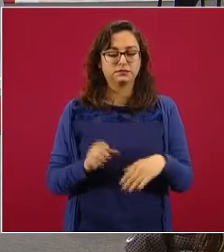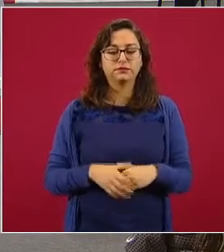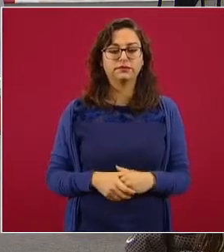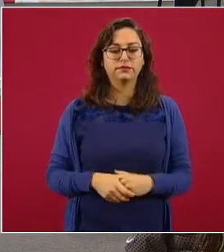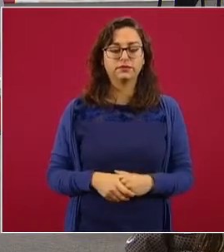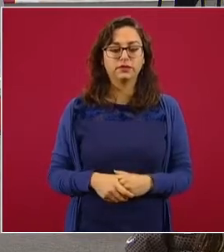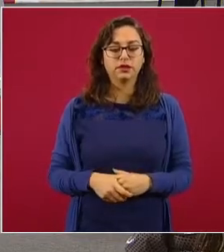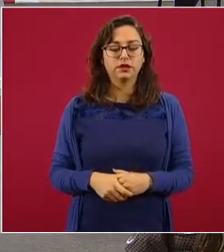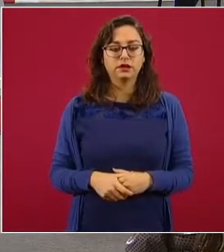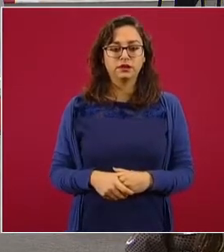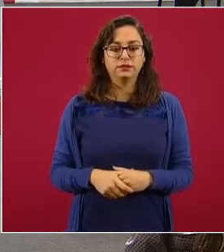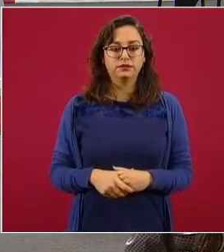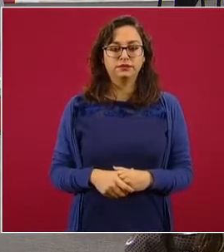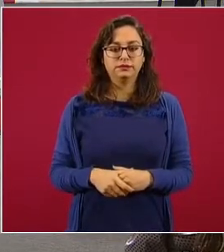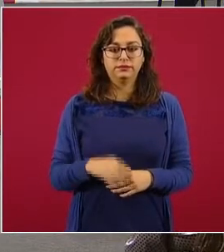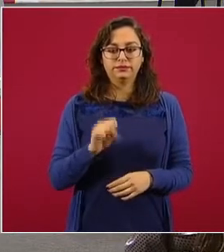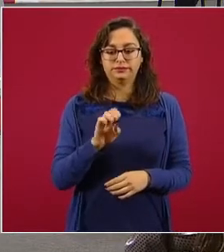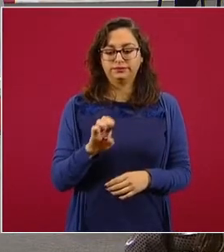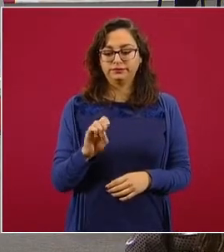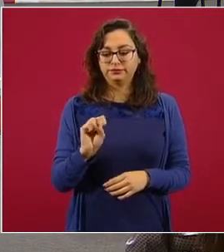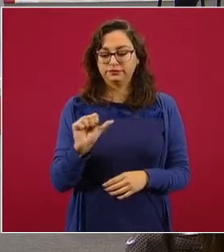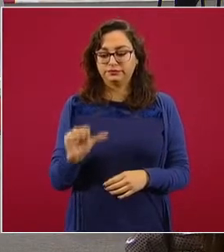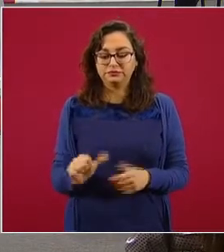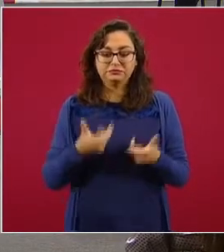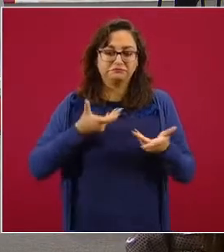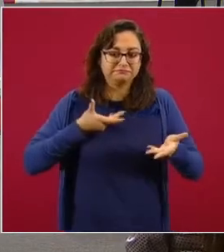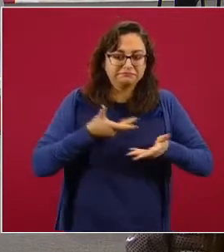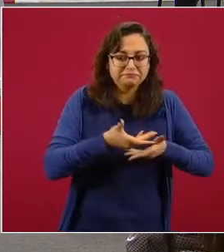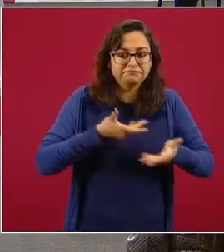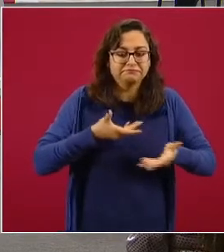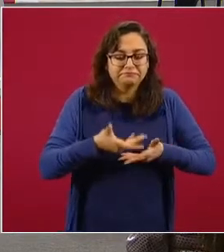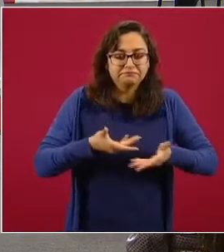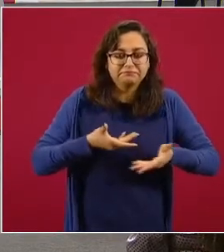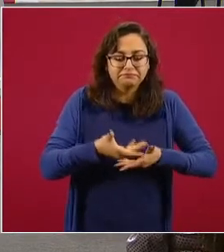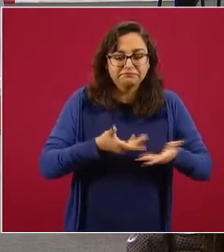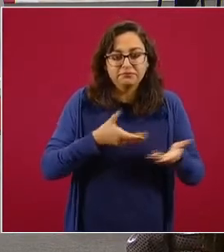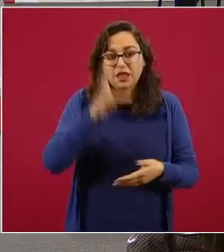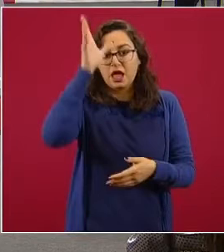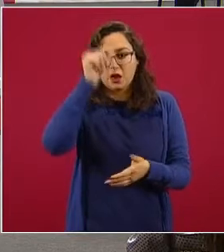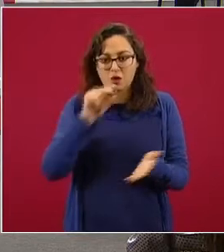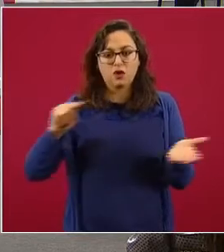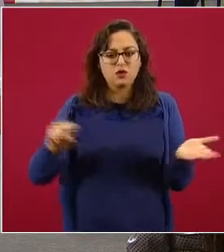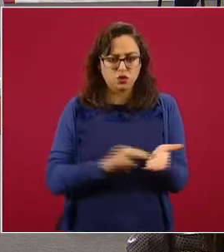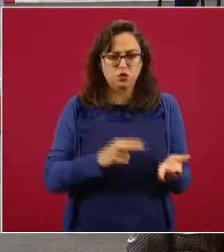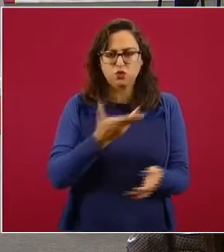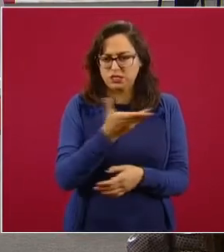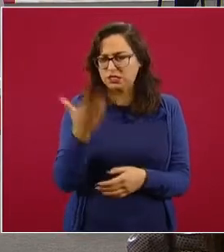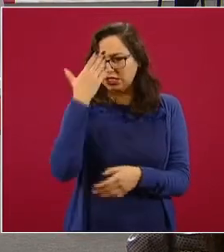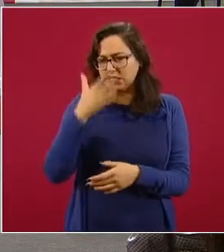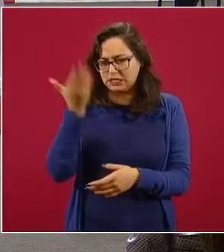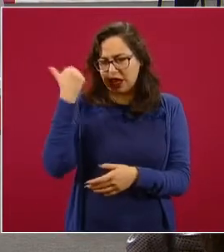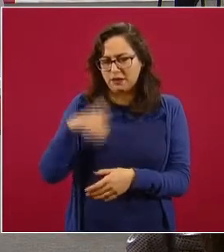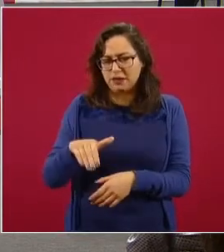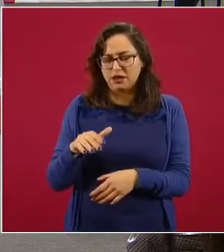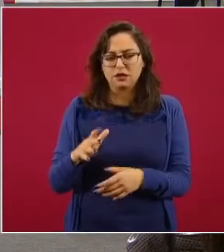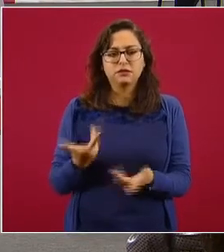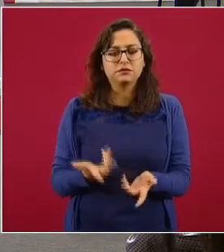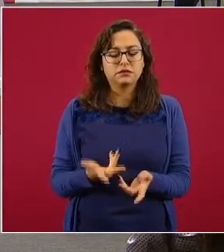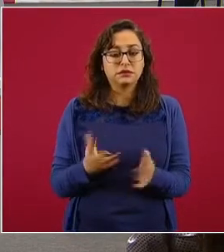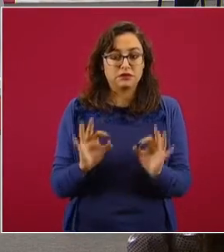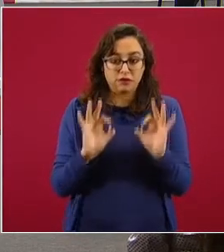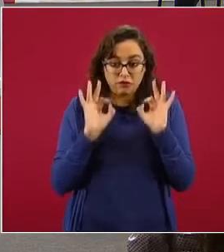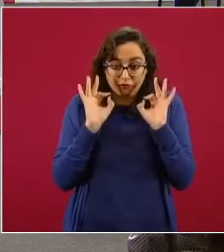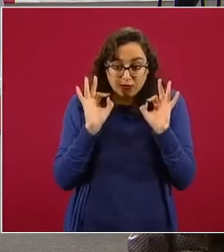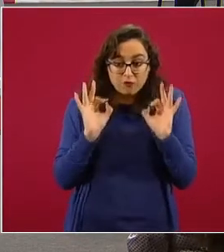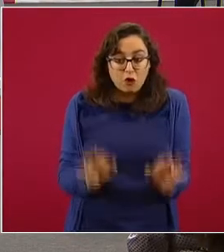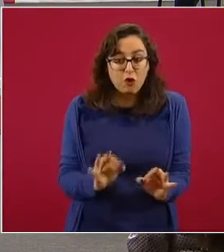La Secretaría de Salud ha venido trabajando, detallando los instrumentos subsecuentes al acuerdo firmado, que ustedes ya conocen. Este debe formalizarse en